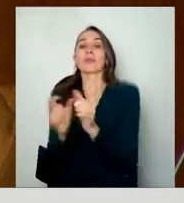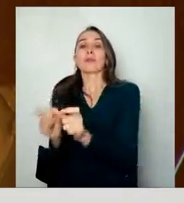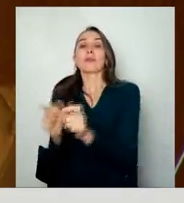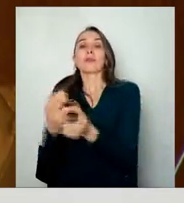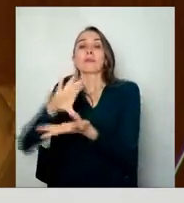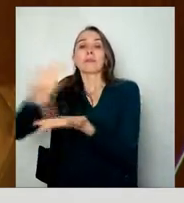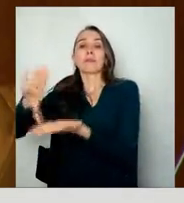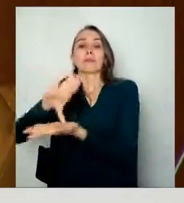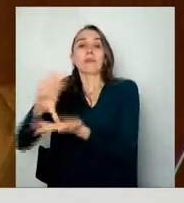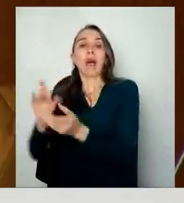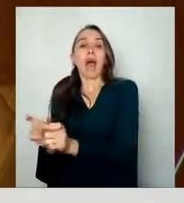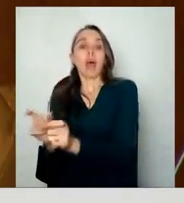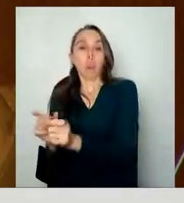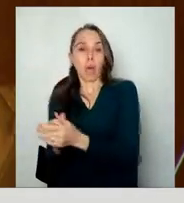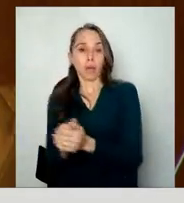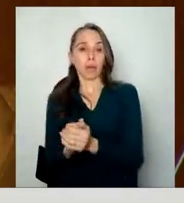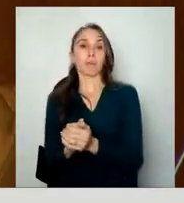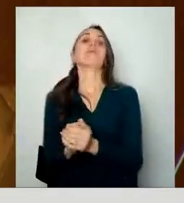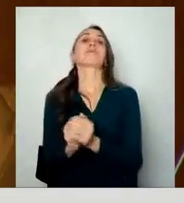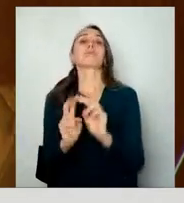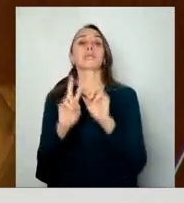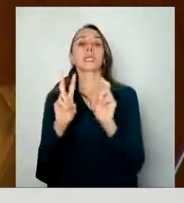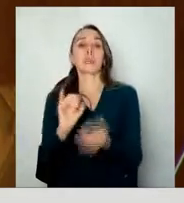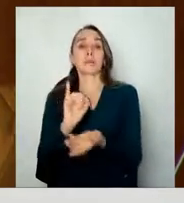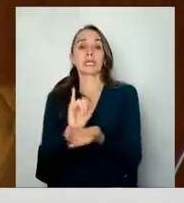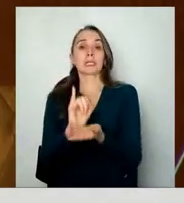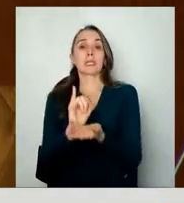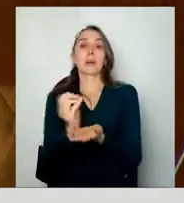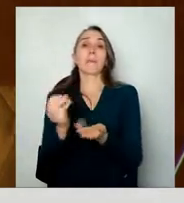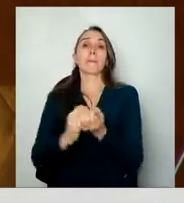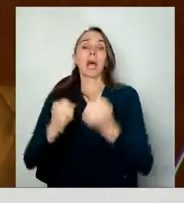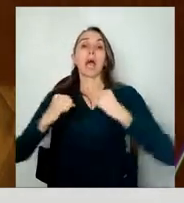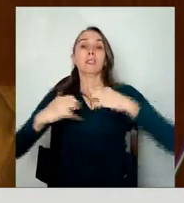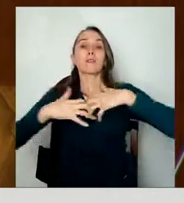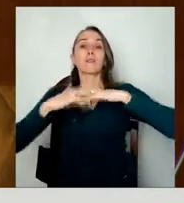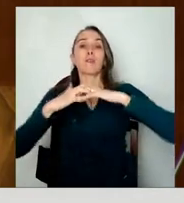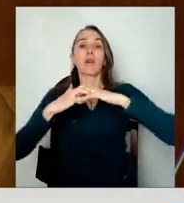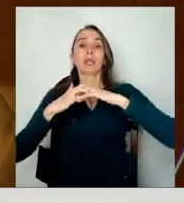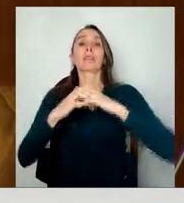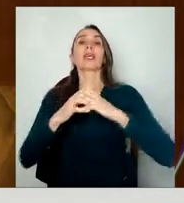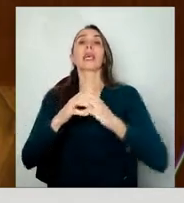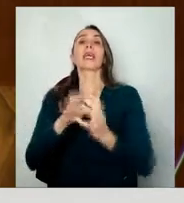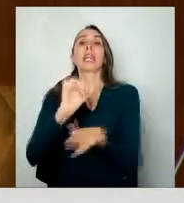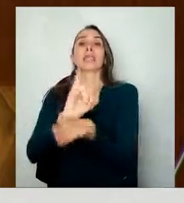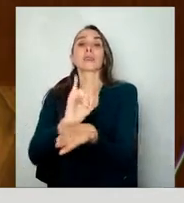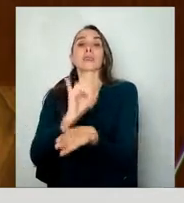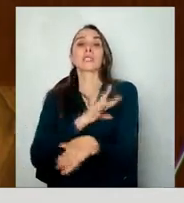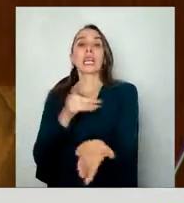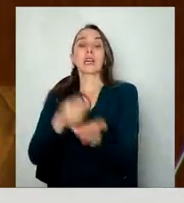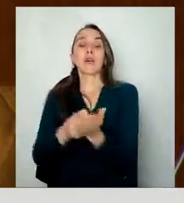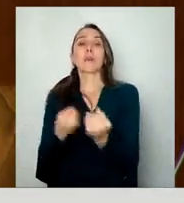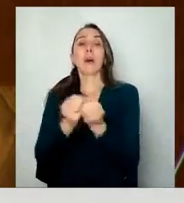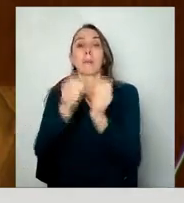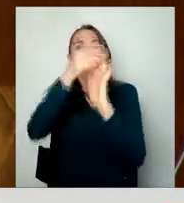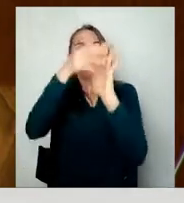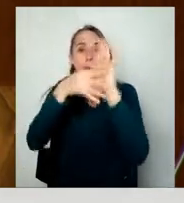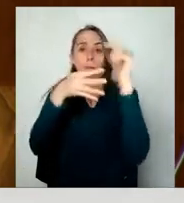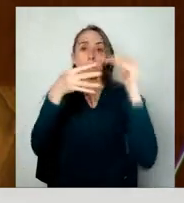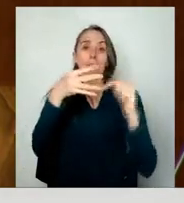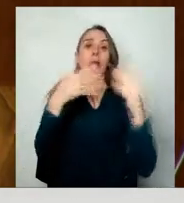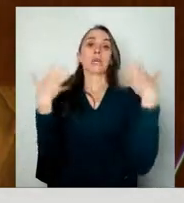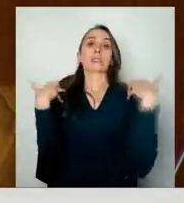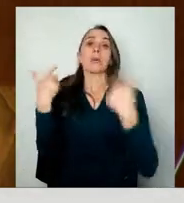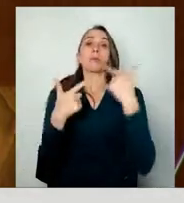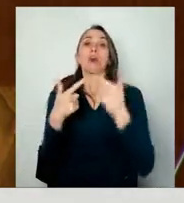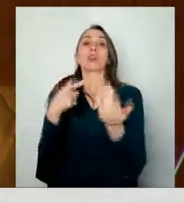en materia institucionalidad se fortalece a Chile compra y incorporándole nuevas funciones en política pública como la Facultad de emitir